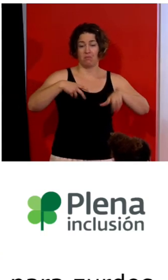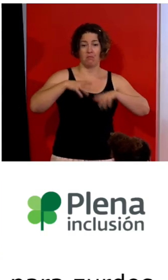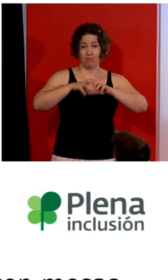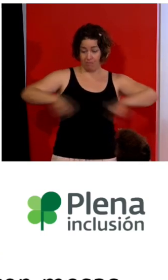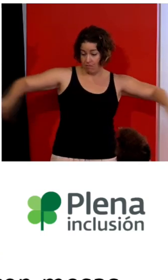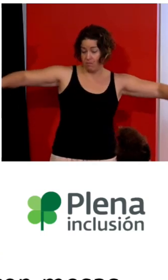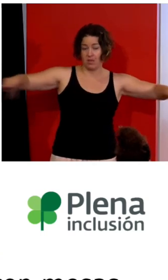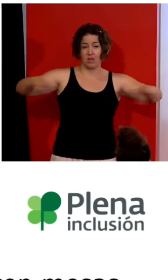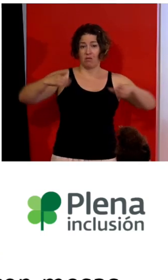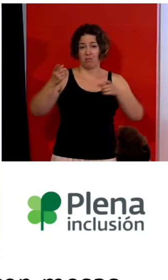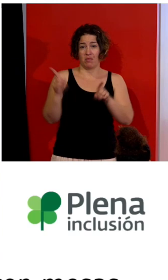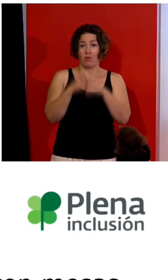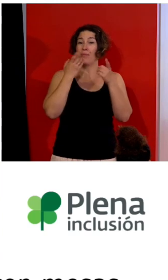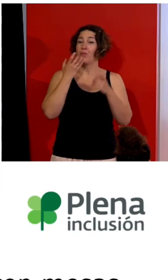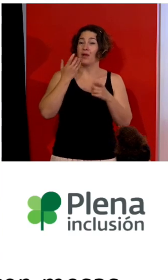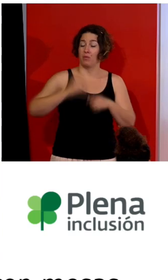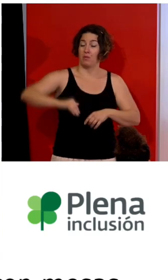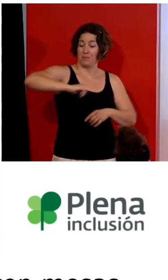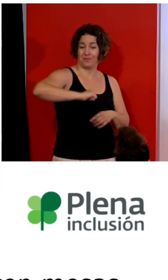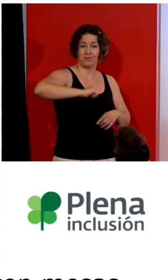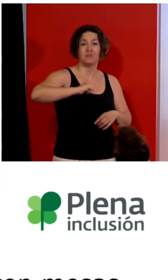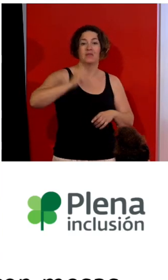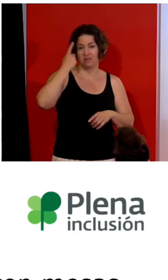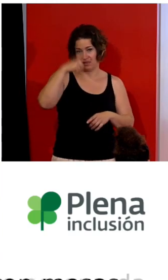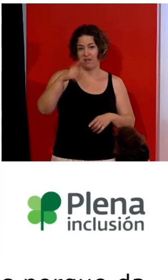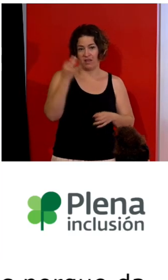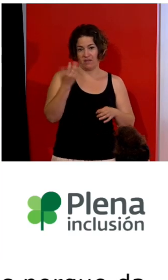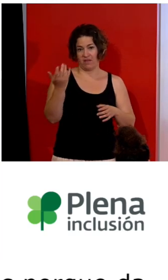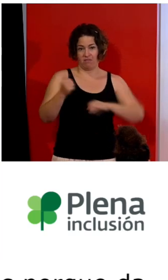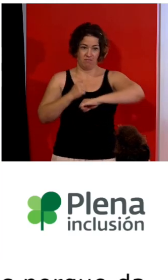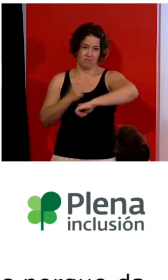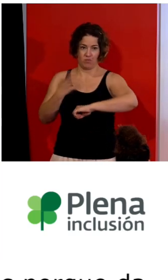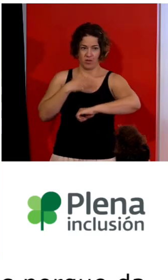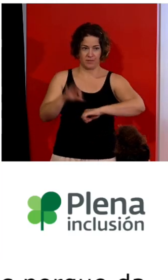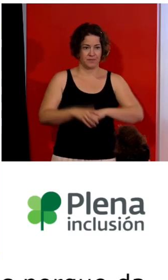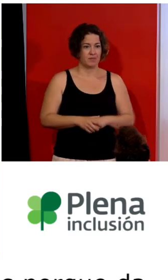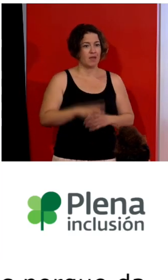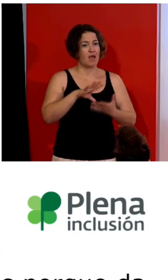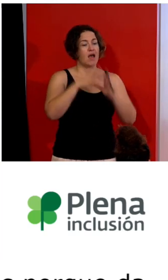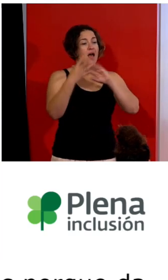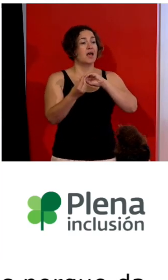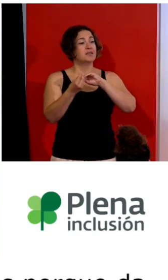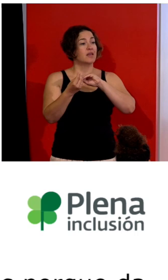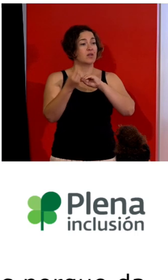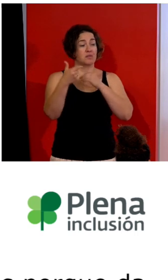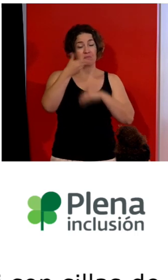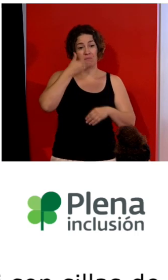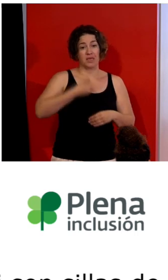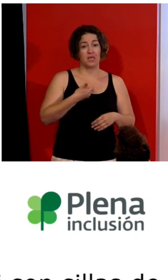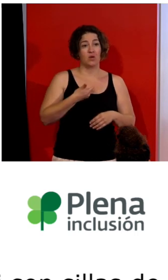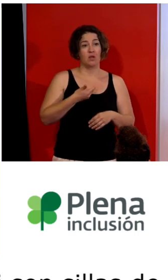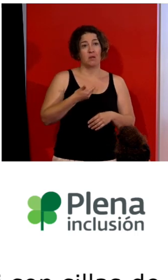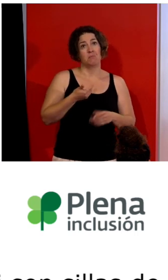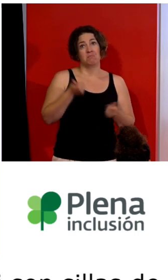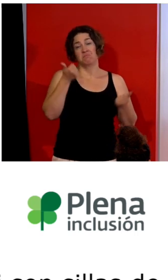que otra, pero si son sillas de manopla sí que hay que tenerlo en consideración. De las adaptaciones que nos han pedido,